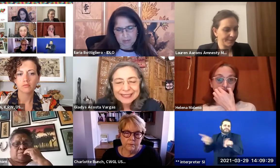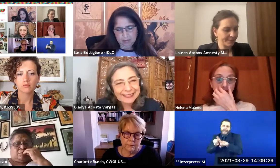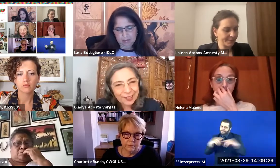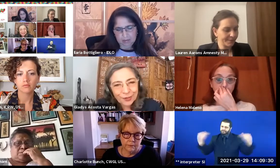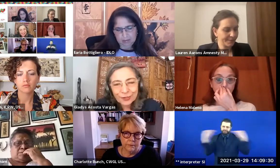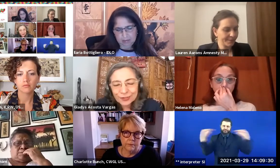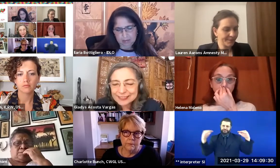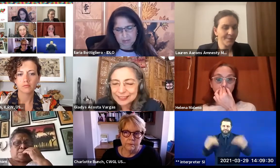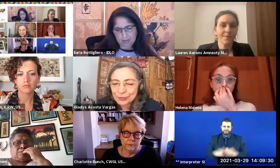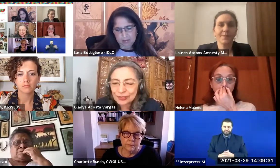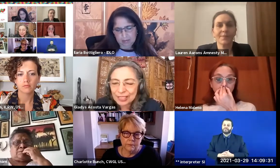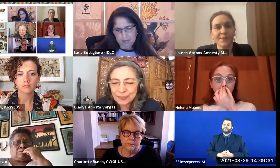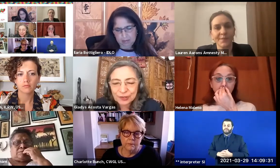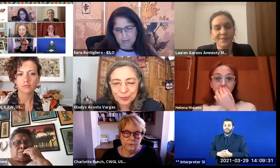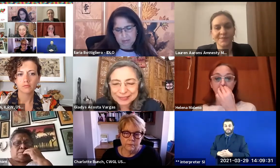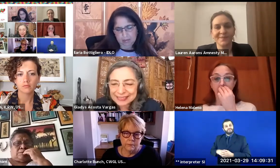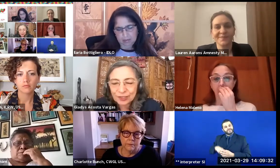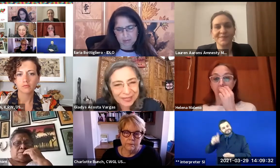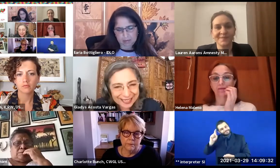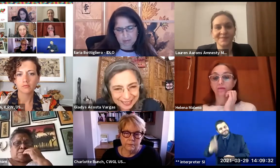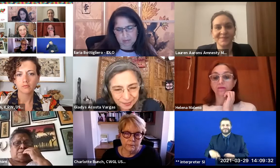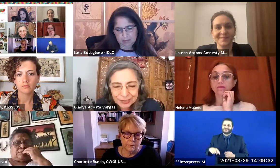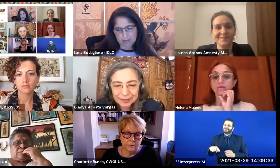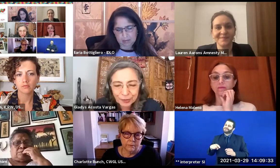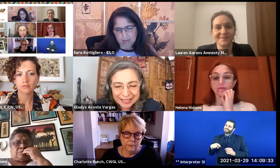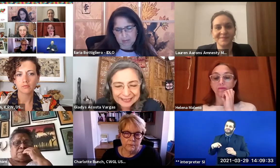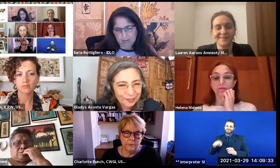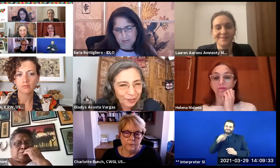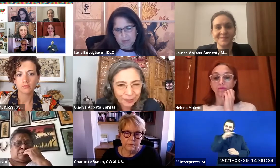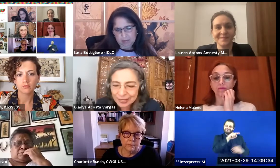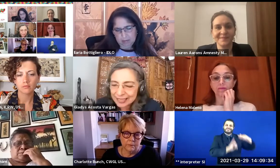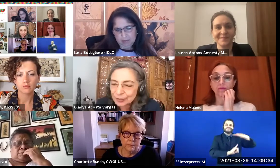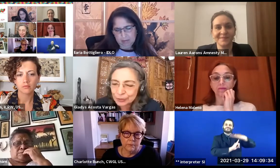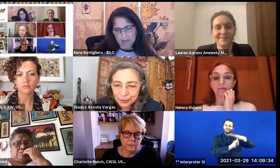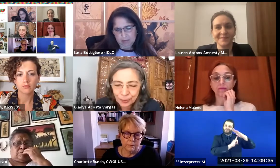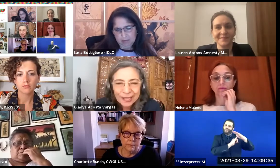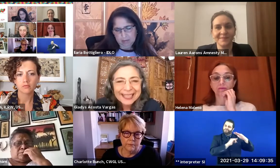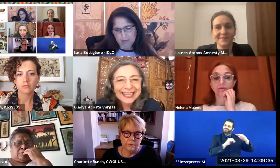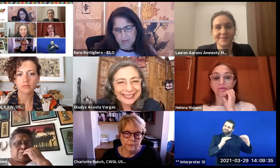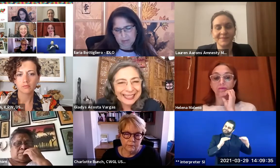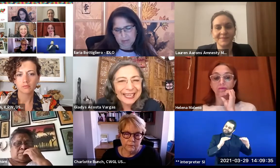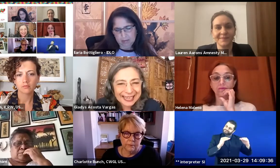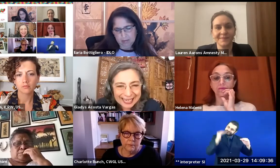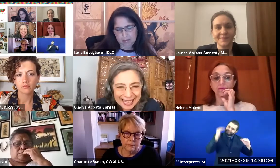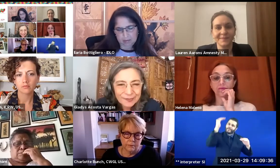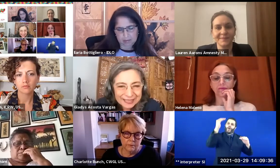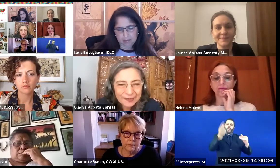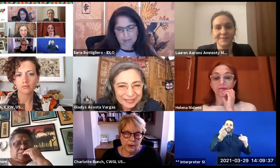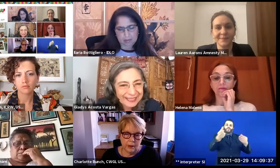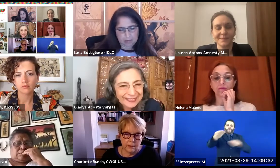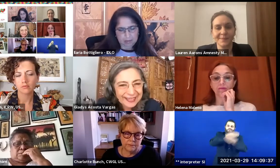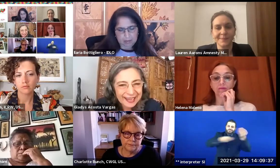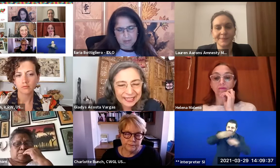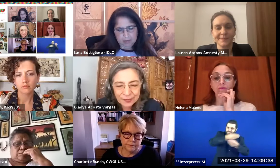mayor desarrollo institucional y presupuestal de los mecanismos de las mujeres dentro del poder ejecutivo, que tengan